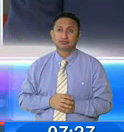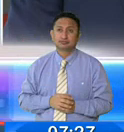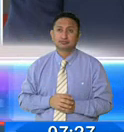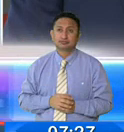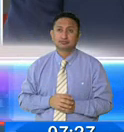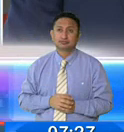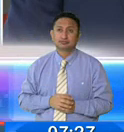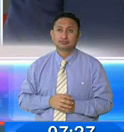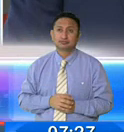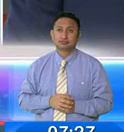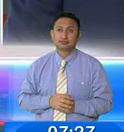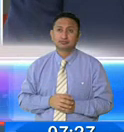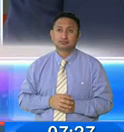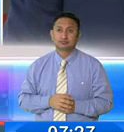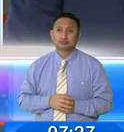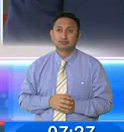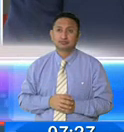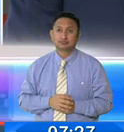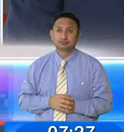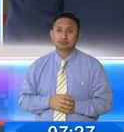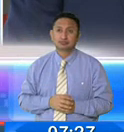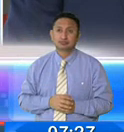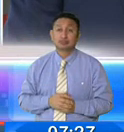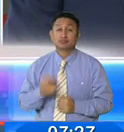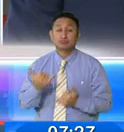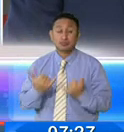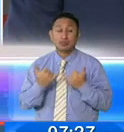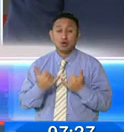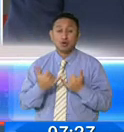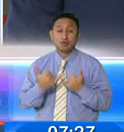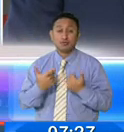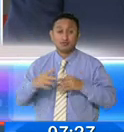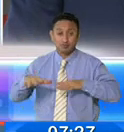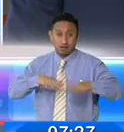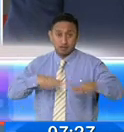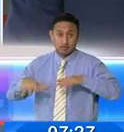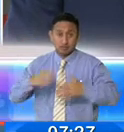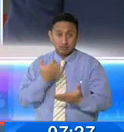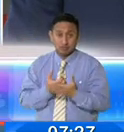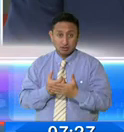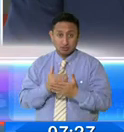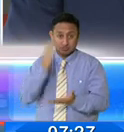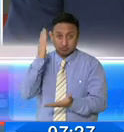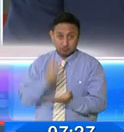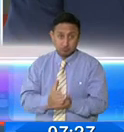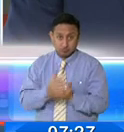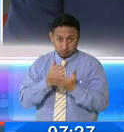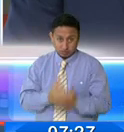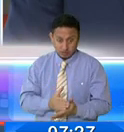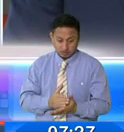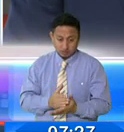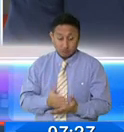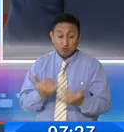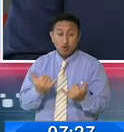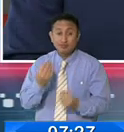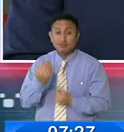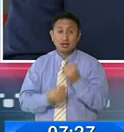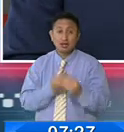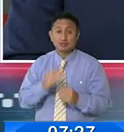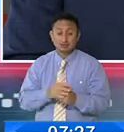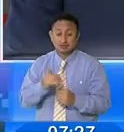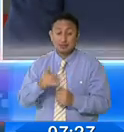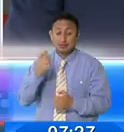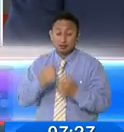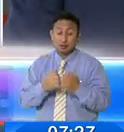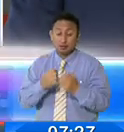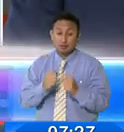un movimiento hacia una paralización de la economía o del Estado en cualquier sentido, lo único que va a hacer es agravar las condiciones